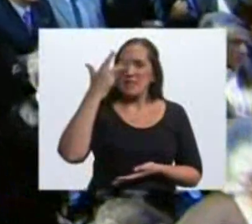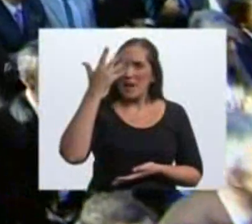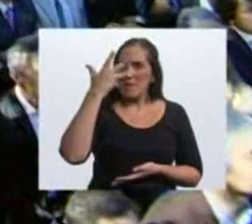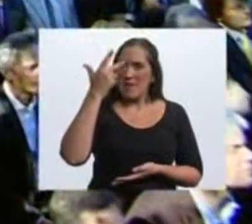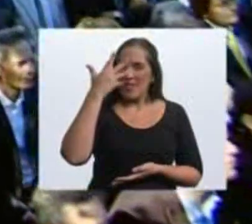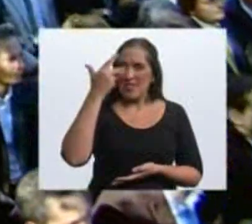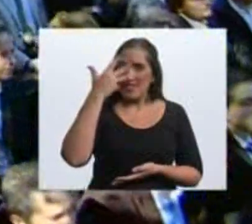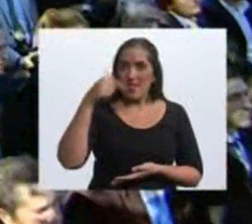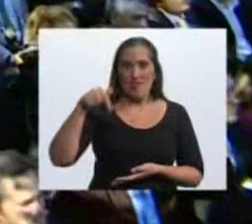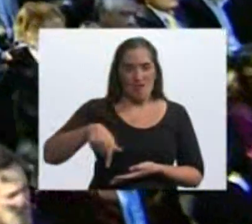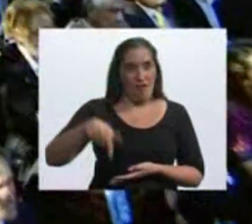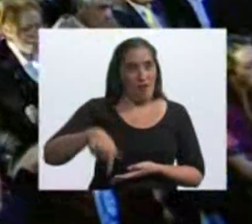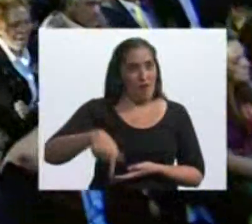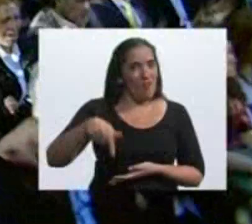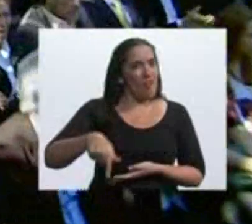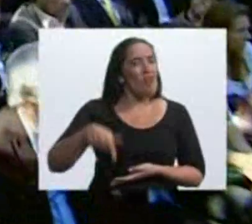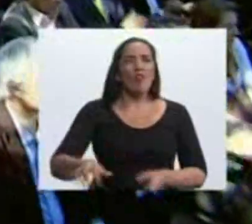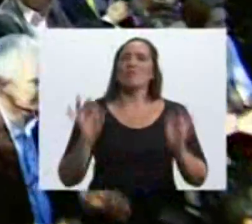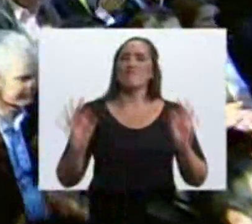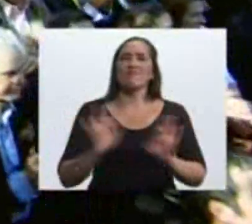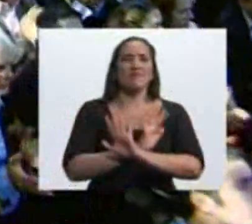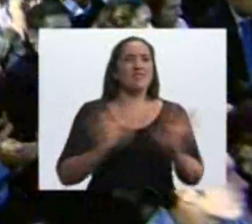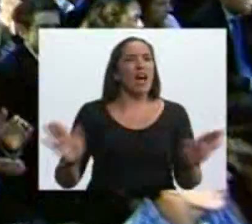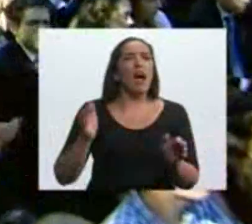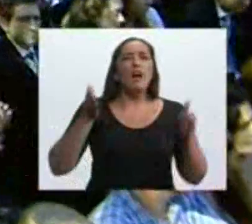Martín, que hoy tiene todas